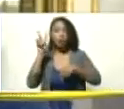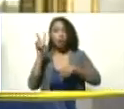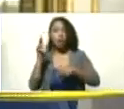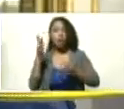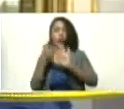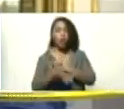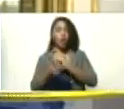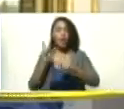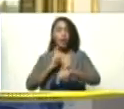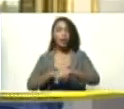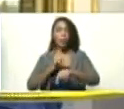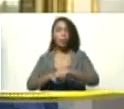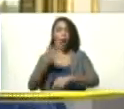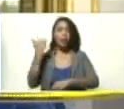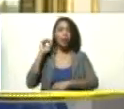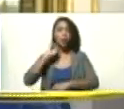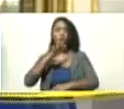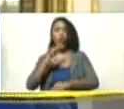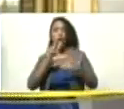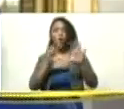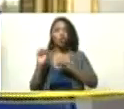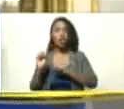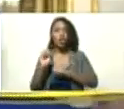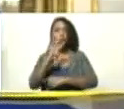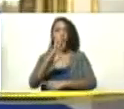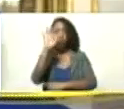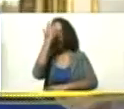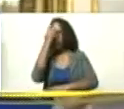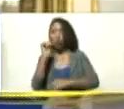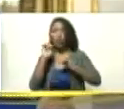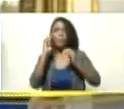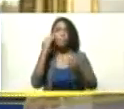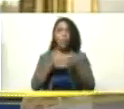la década de los 80, 4 de febrero del 92,